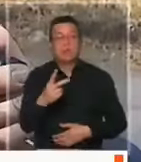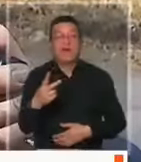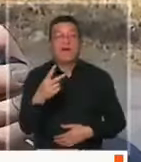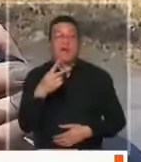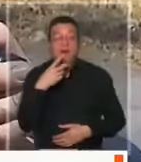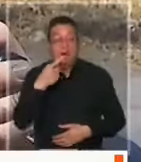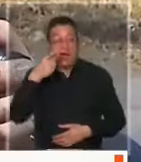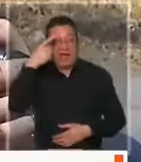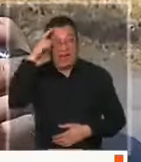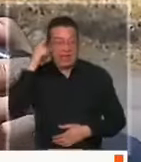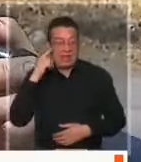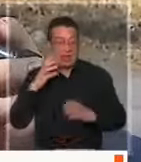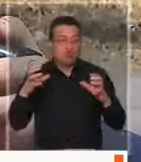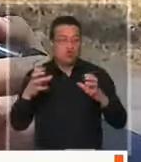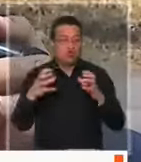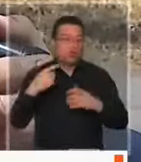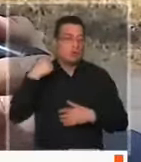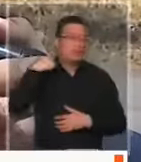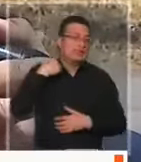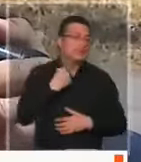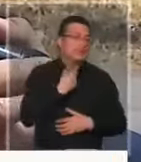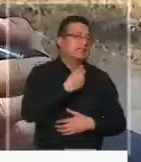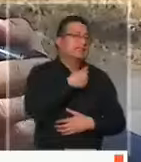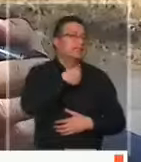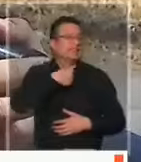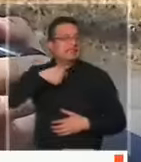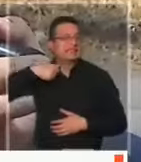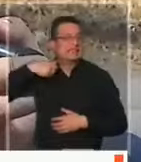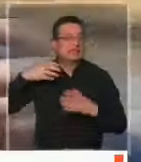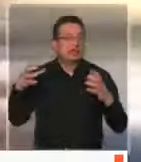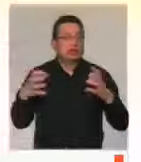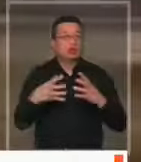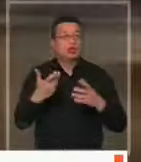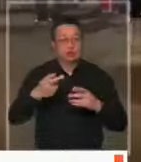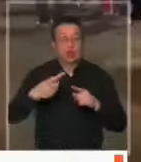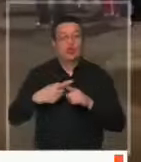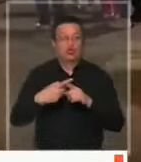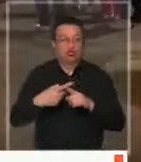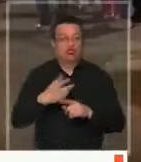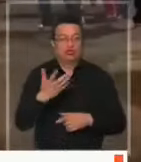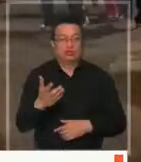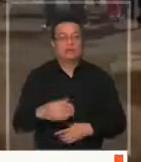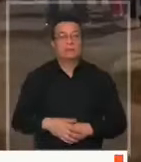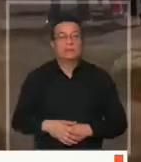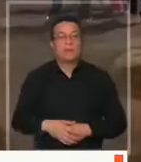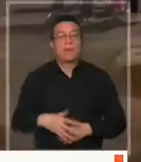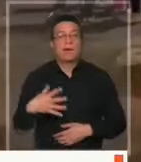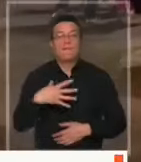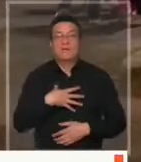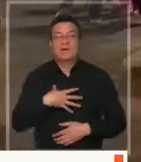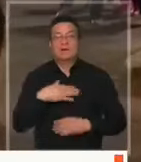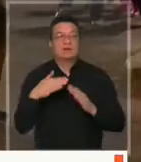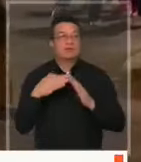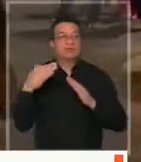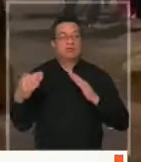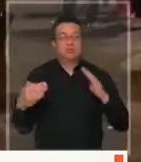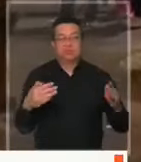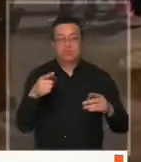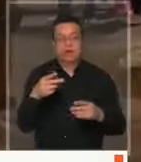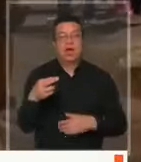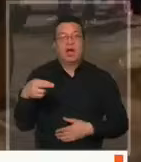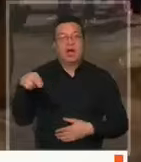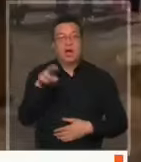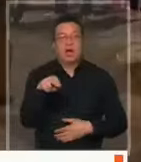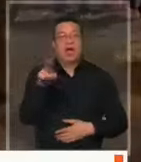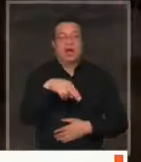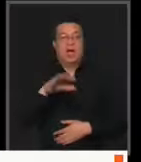profunda, digamos, en el cuello. Esta habría sido preferida con un arma blanca. Vecinos asustados, un panorama que se repetía